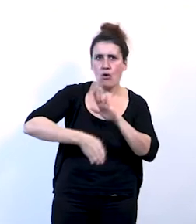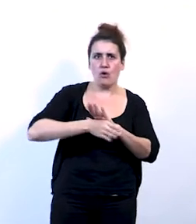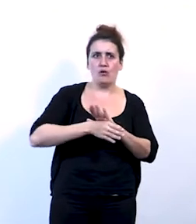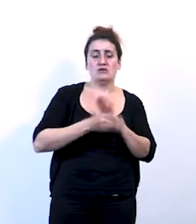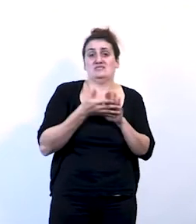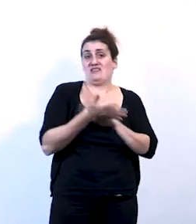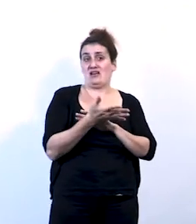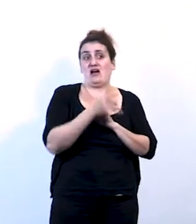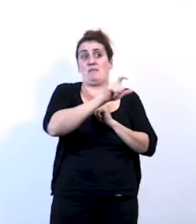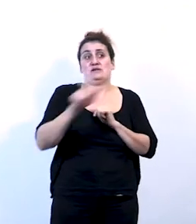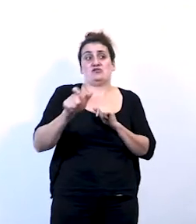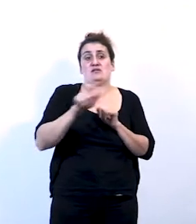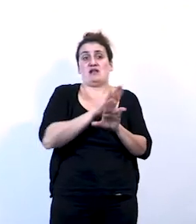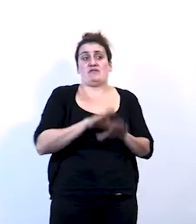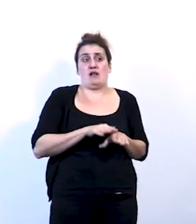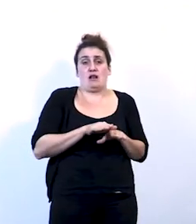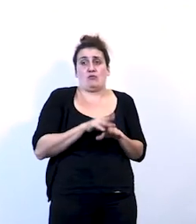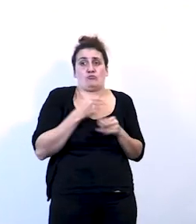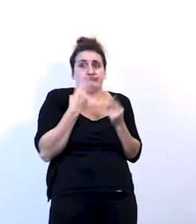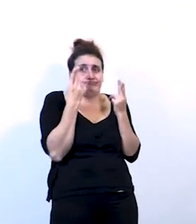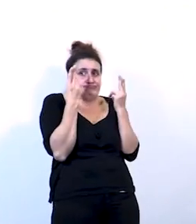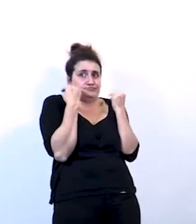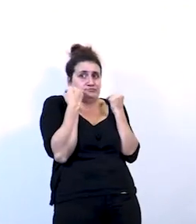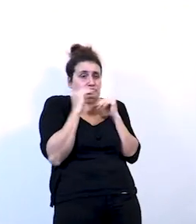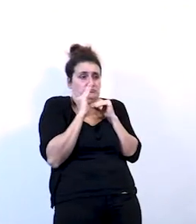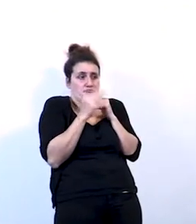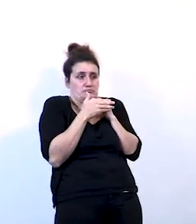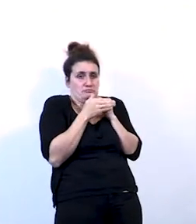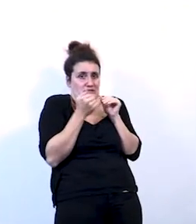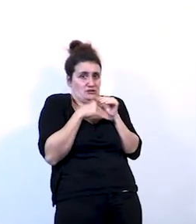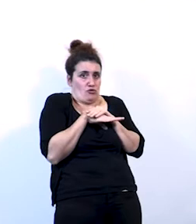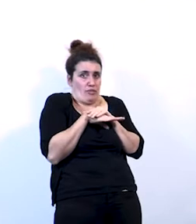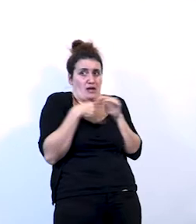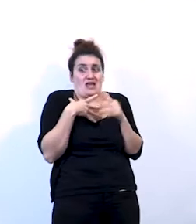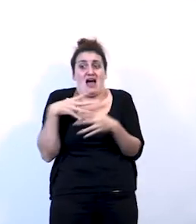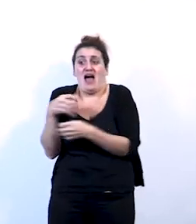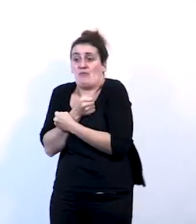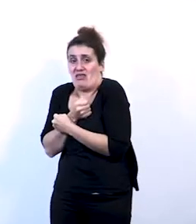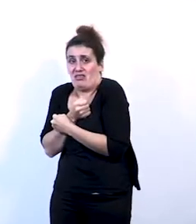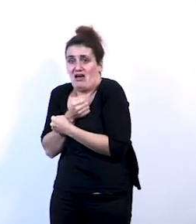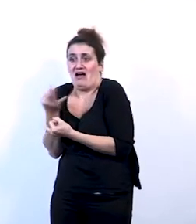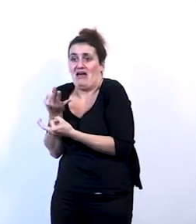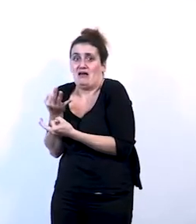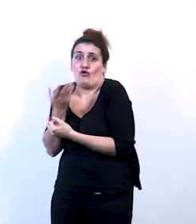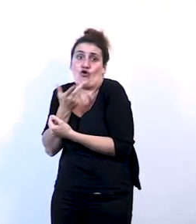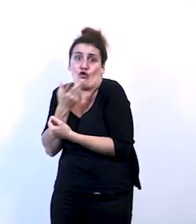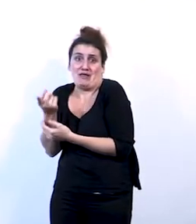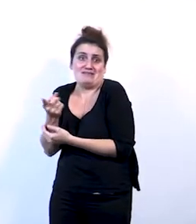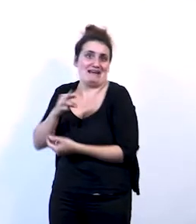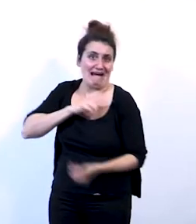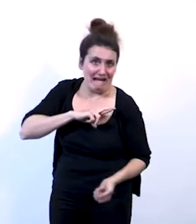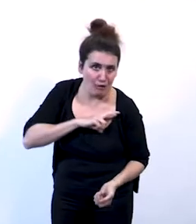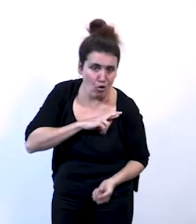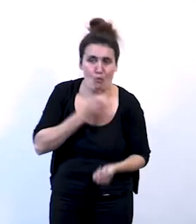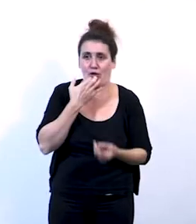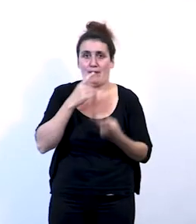van y se ponen en un rincón y abrazan lo que conocen, que es la religión, que es